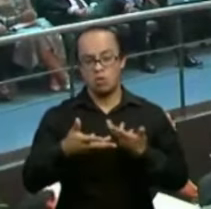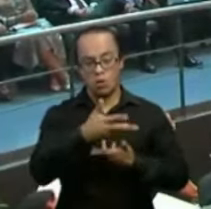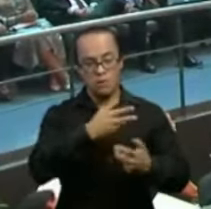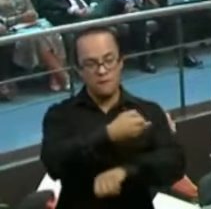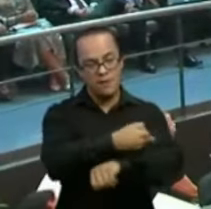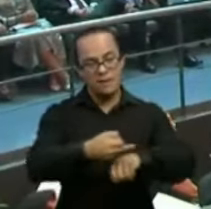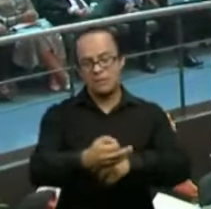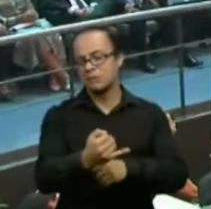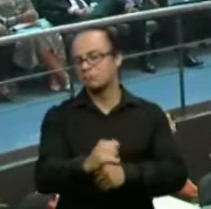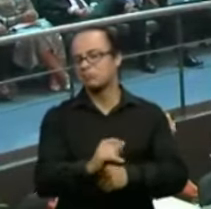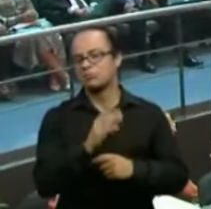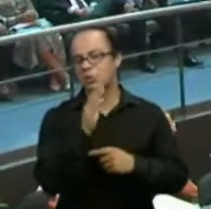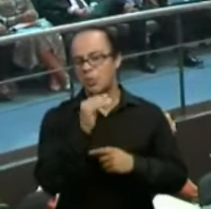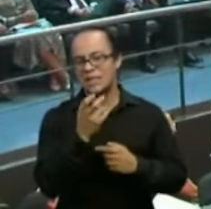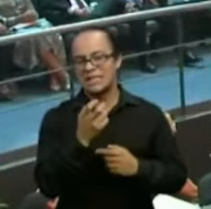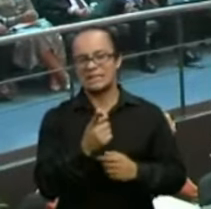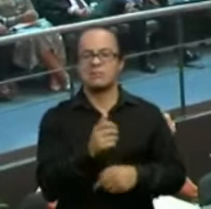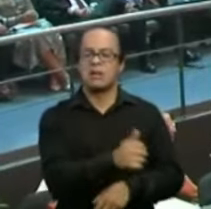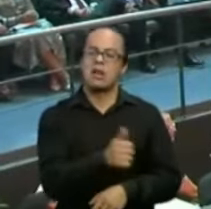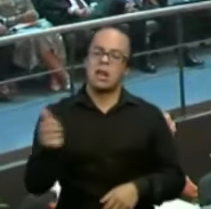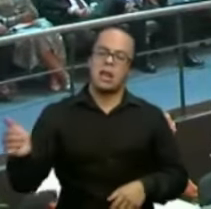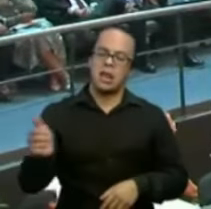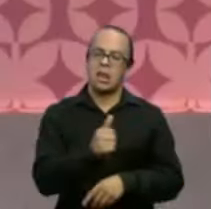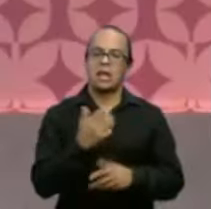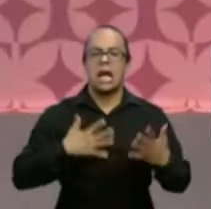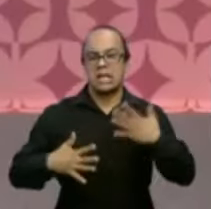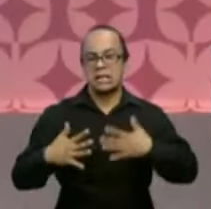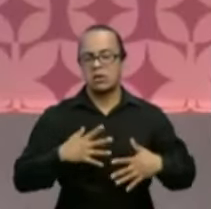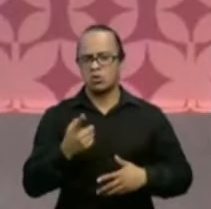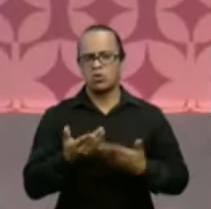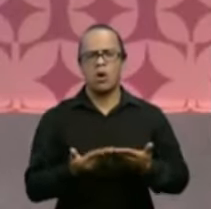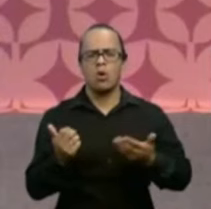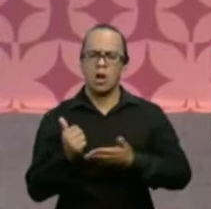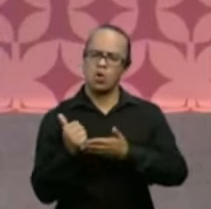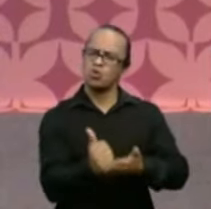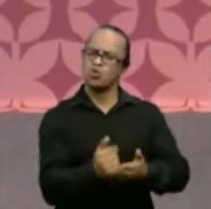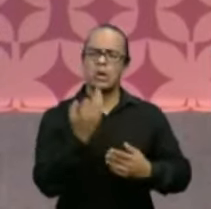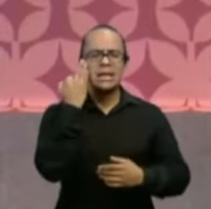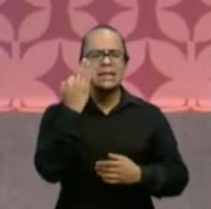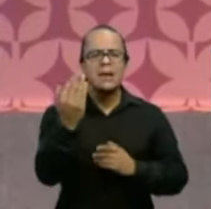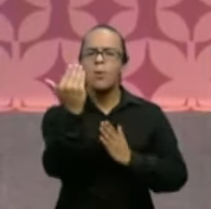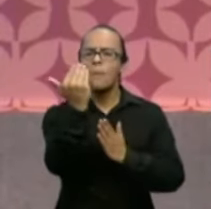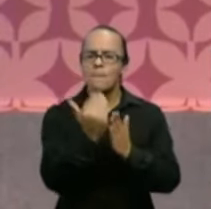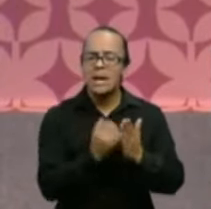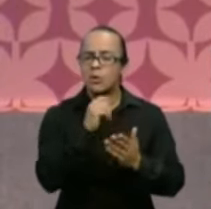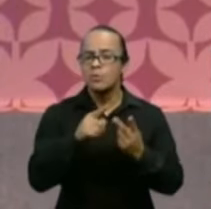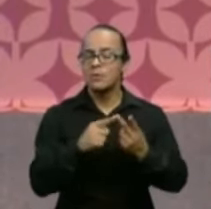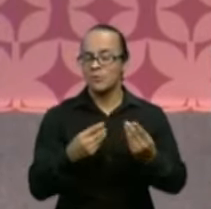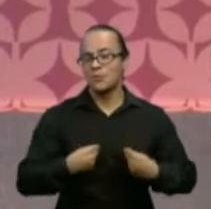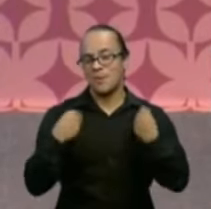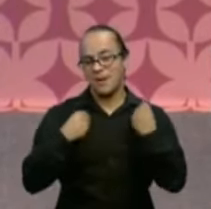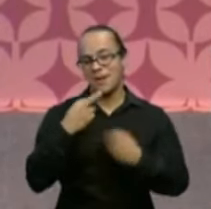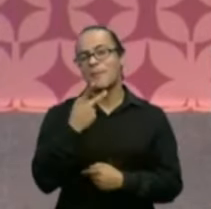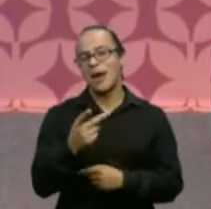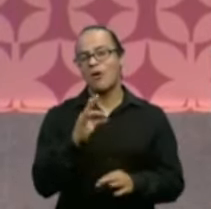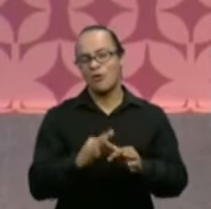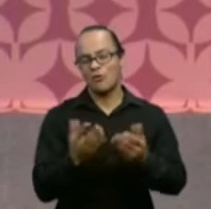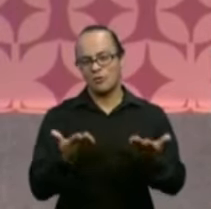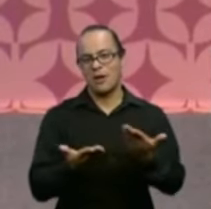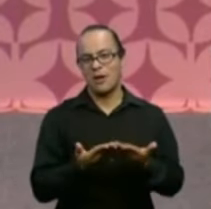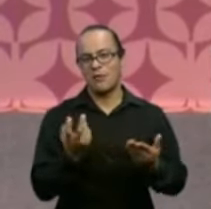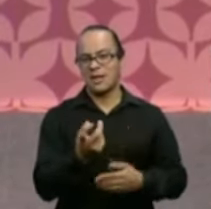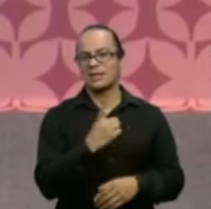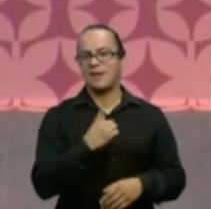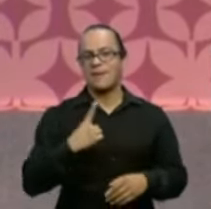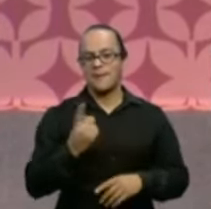familia. Esta movilidad no solamente ayuda a la cuestión del tiempo, sino también de la calidad de vida. Por eso tenemos que